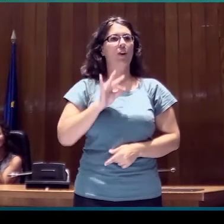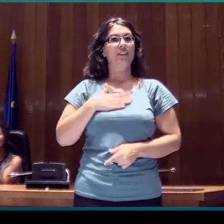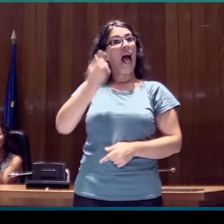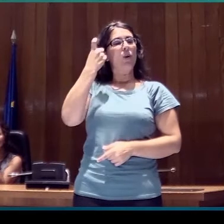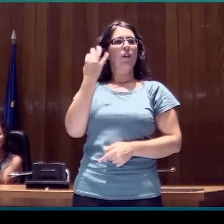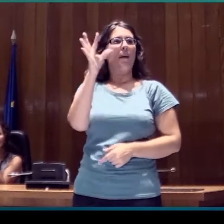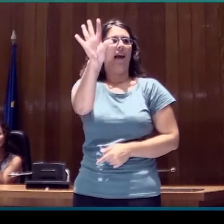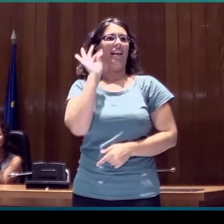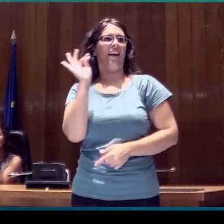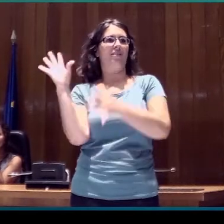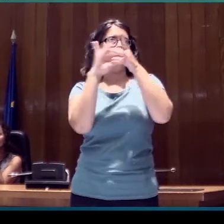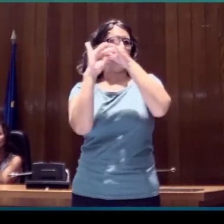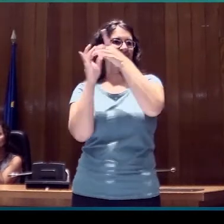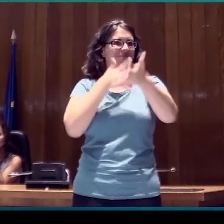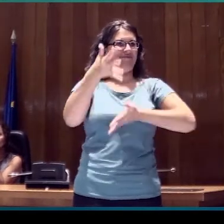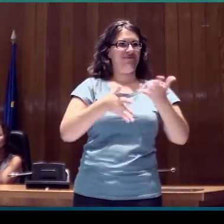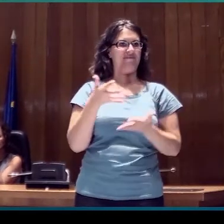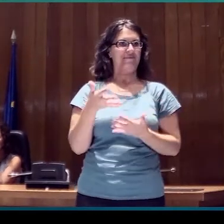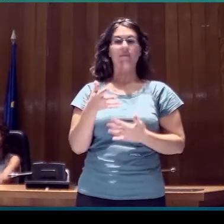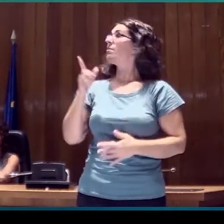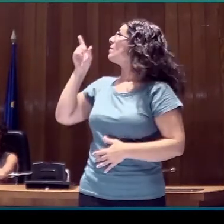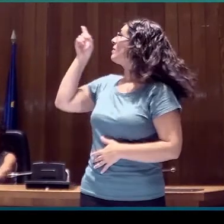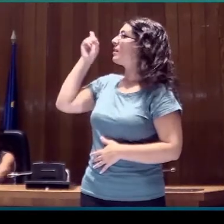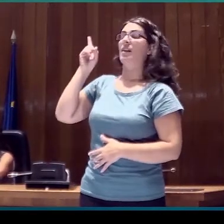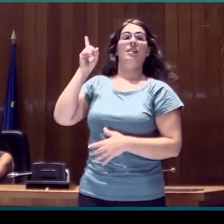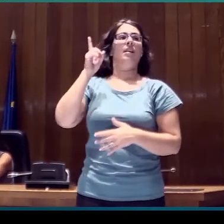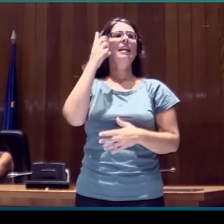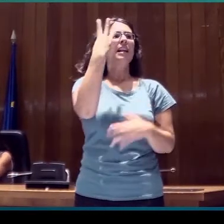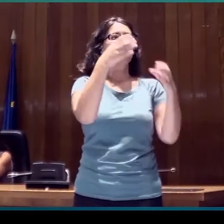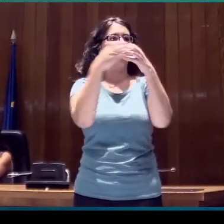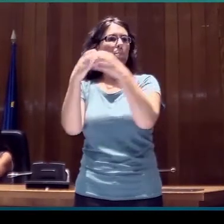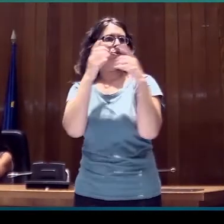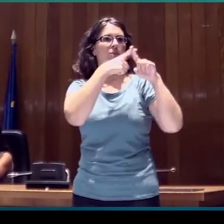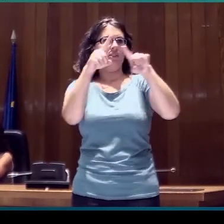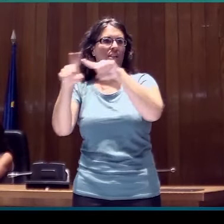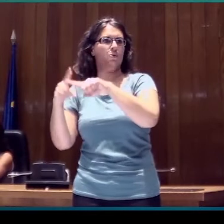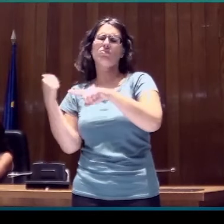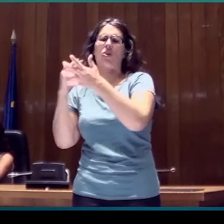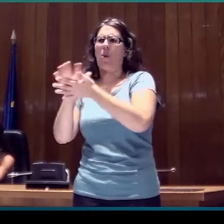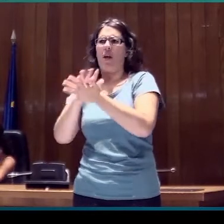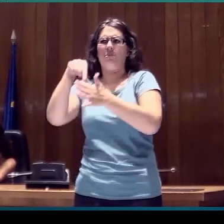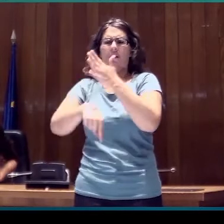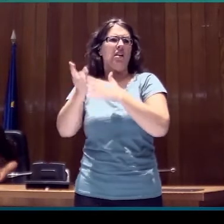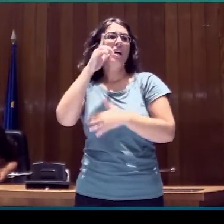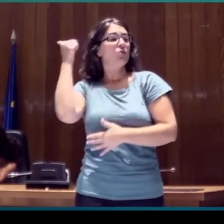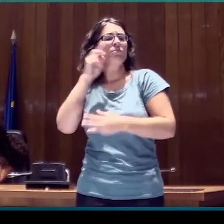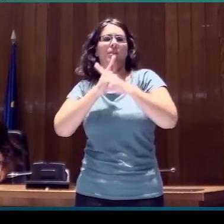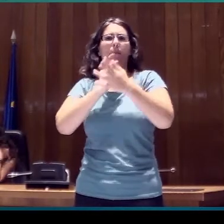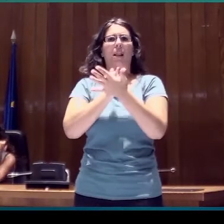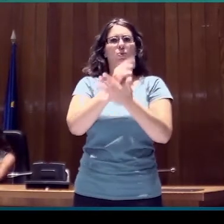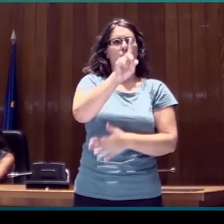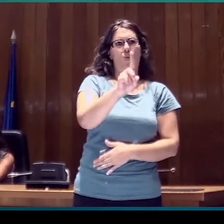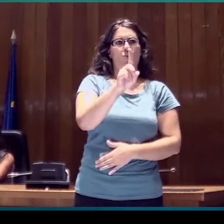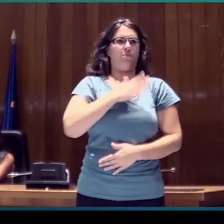Esta prueba inicial se pasó a tres grupos distintos. No voy a hablar de esto. Es lo que nosotros llamamos el piloto uno, a grupos de niños